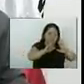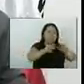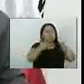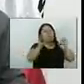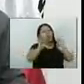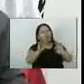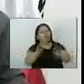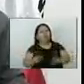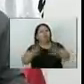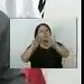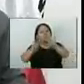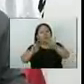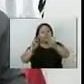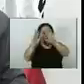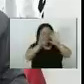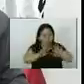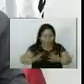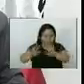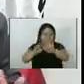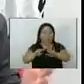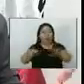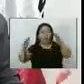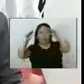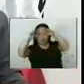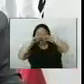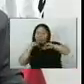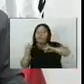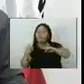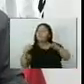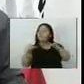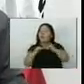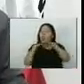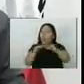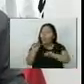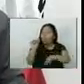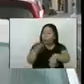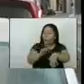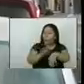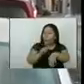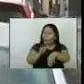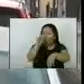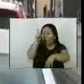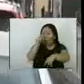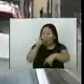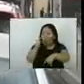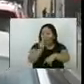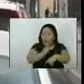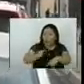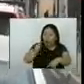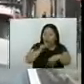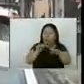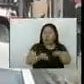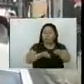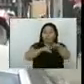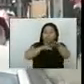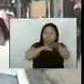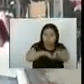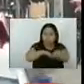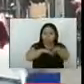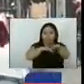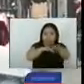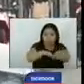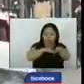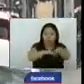a 7 horas y en el caso de la nocturna igual disminuir una hora. Los altos tráficos a los que se ve